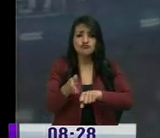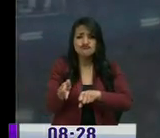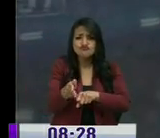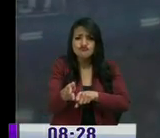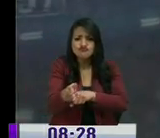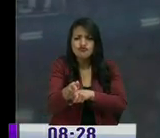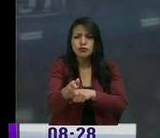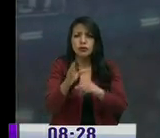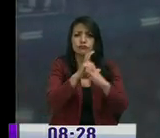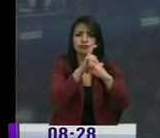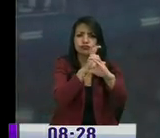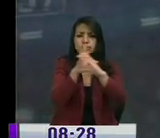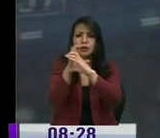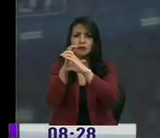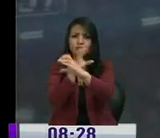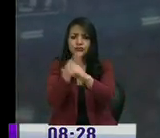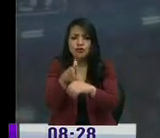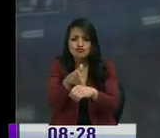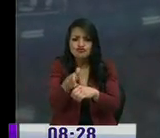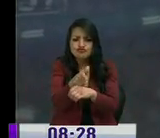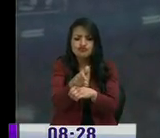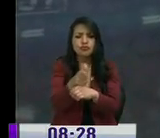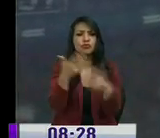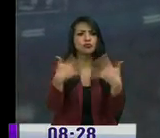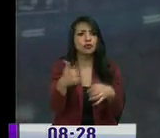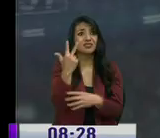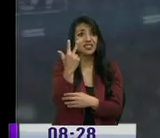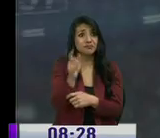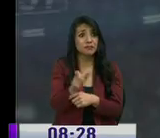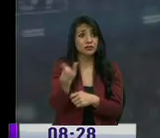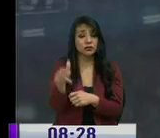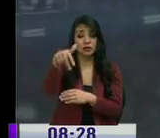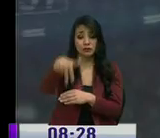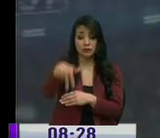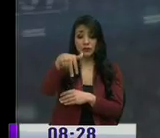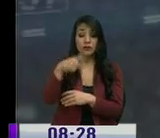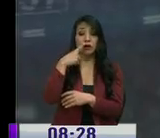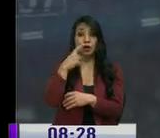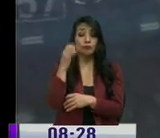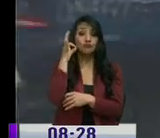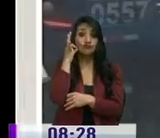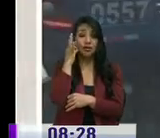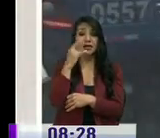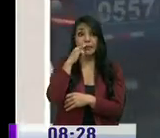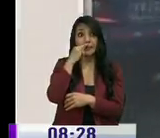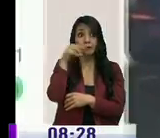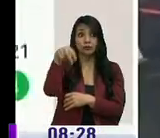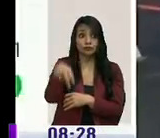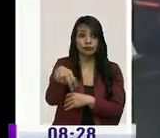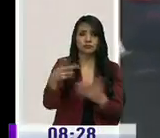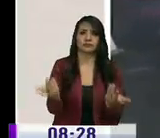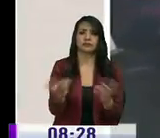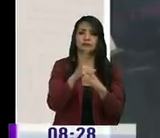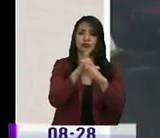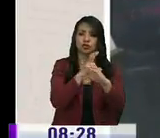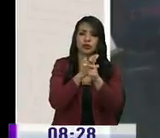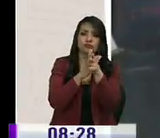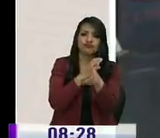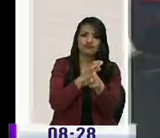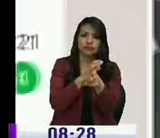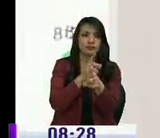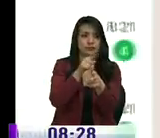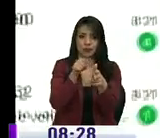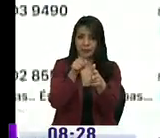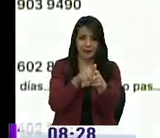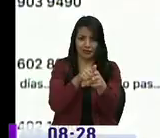persona en la moto, tres personas, una niña y son dos niños, el bucero en donde no debe